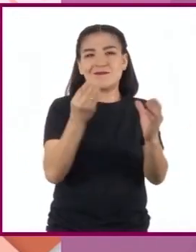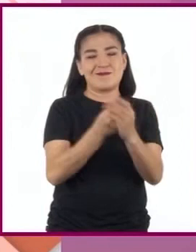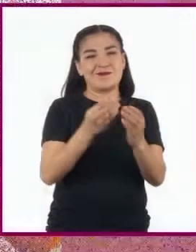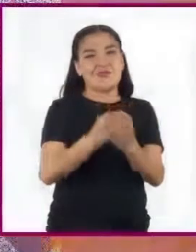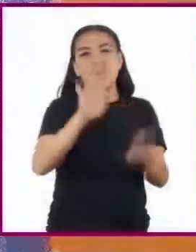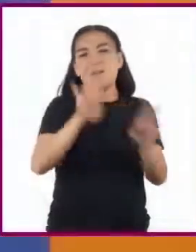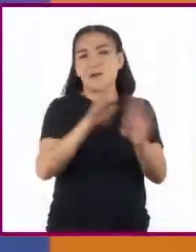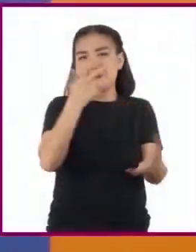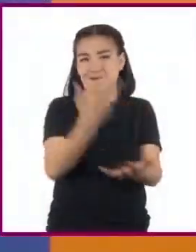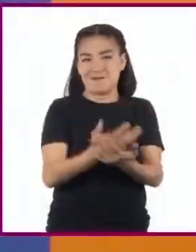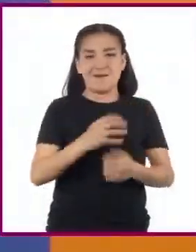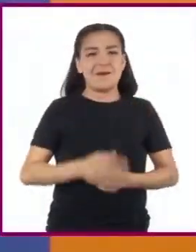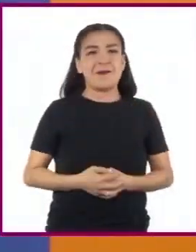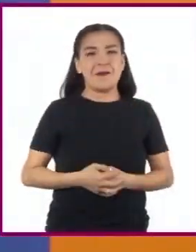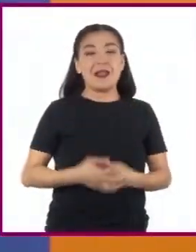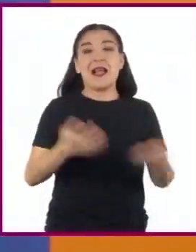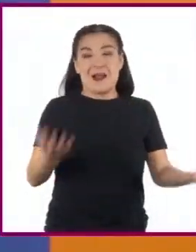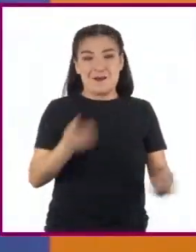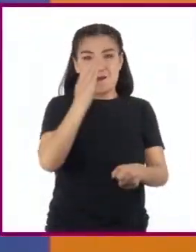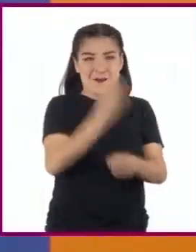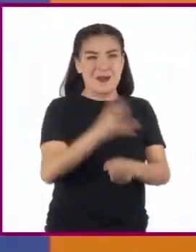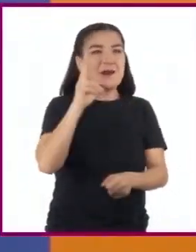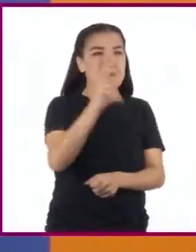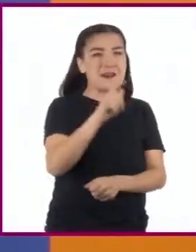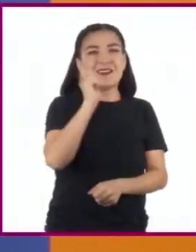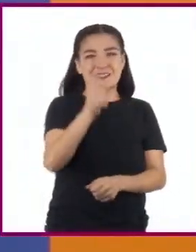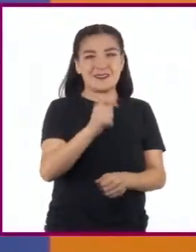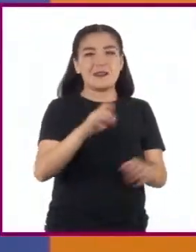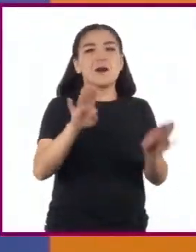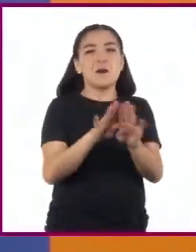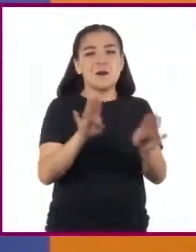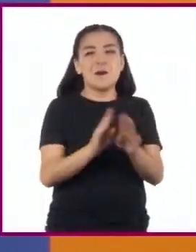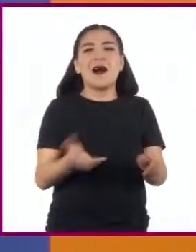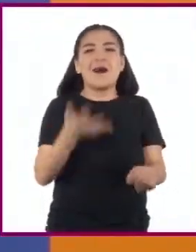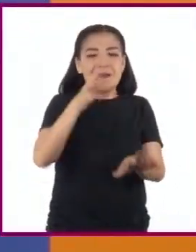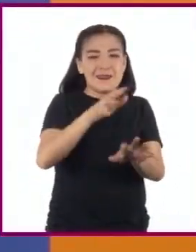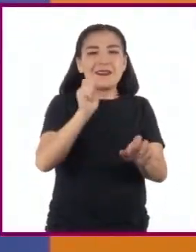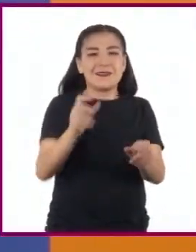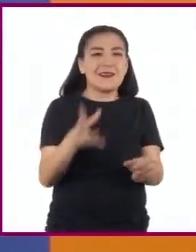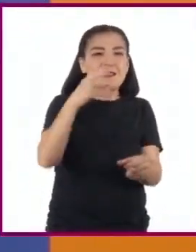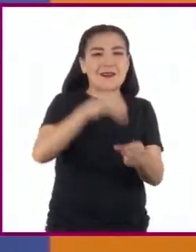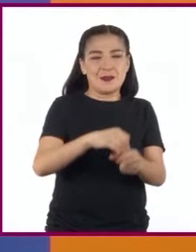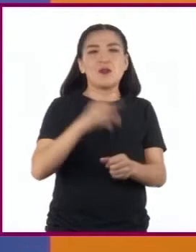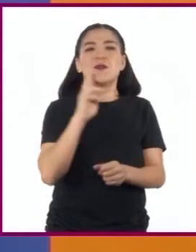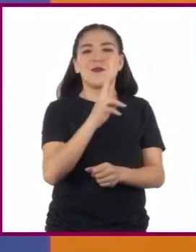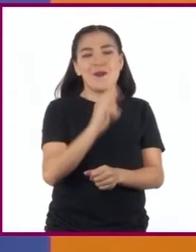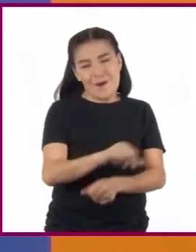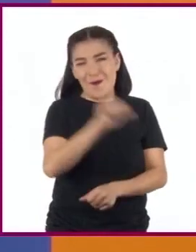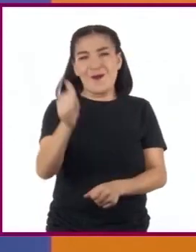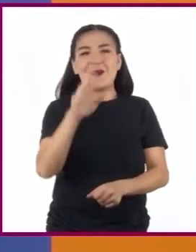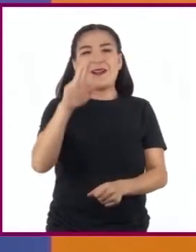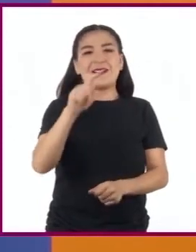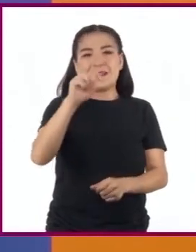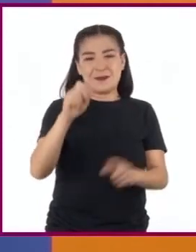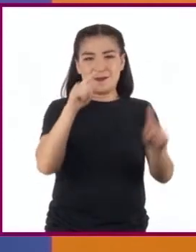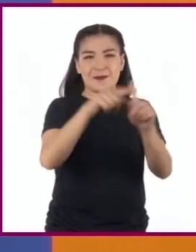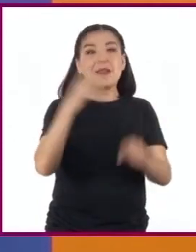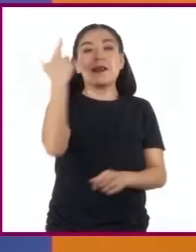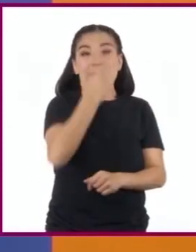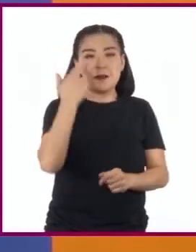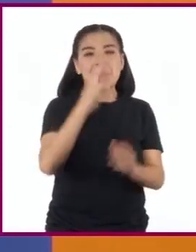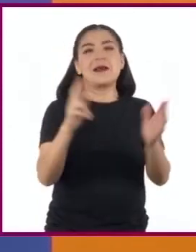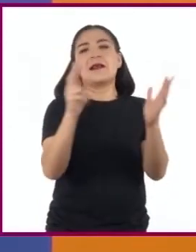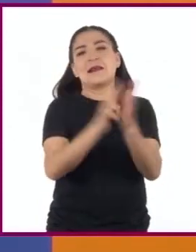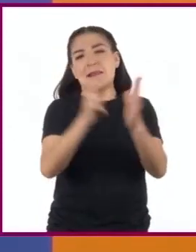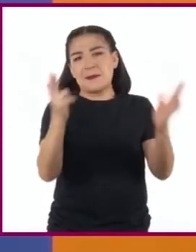Ahora que conocemos cuáles son los elementos que integran una noticia, hagamos otro reto. Revisen su revista o